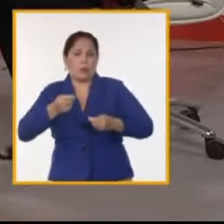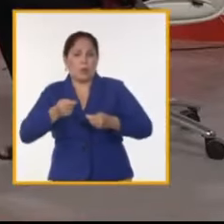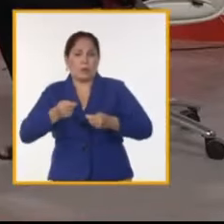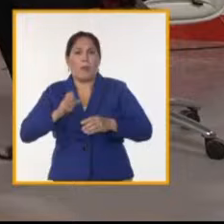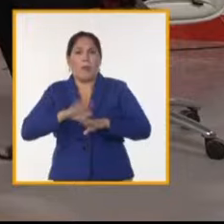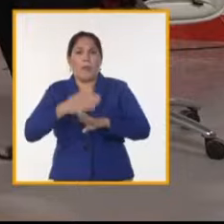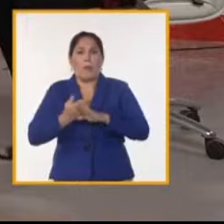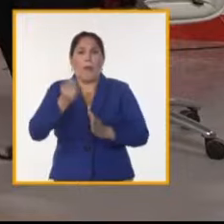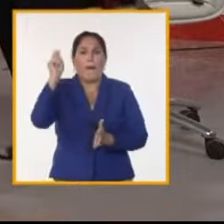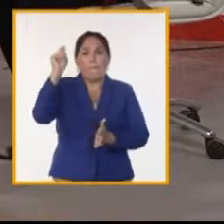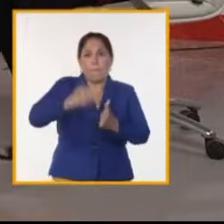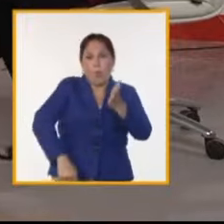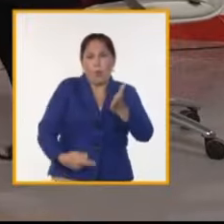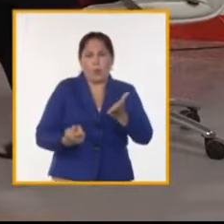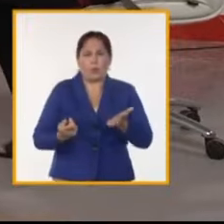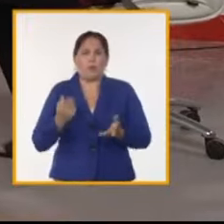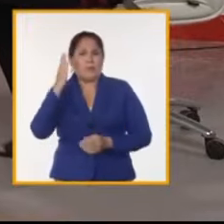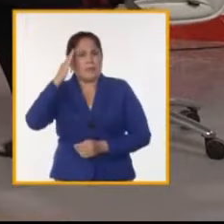p